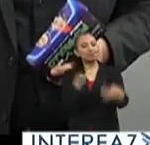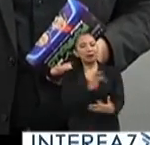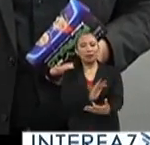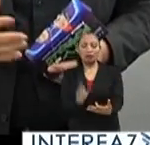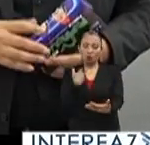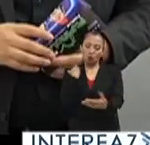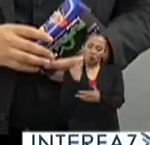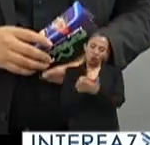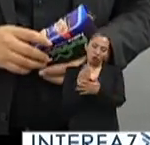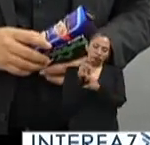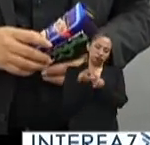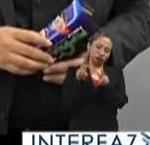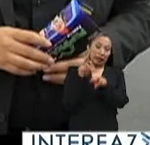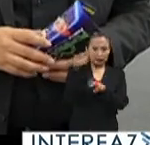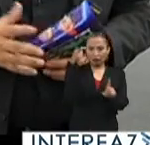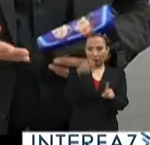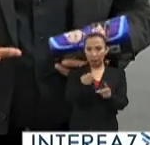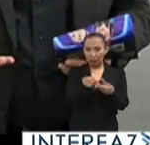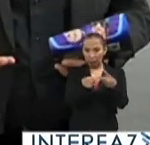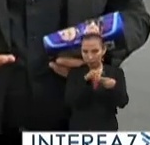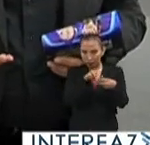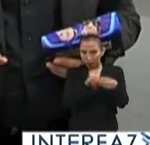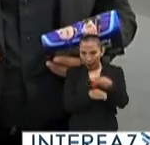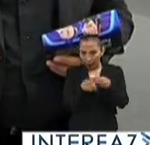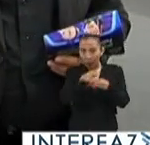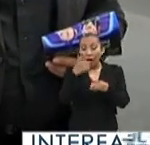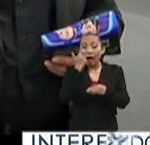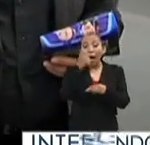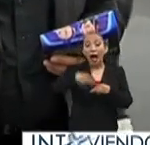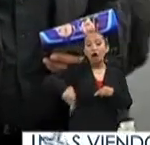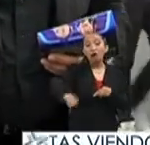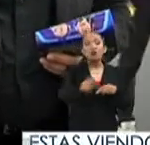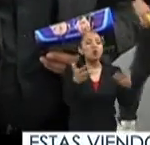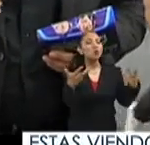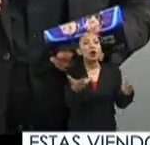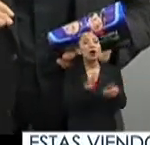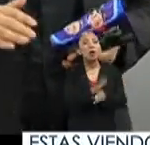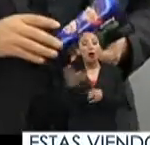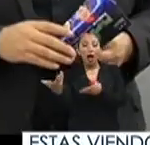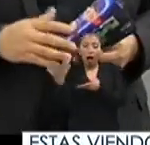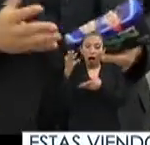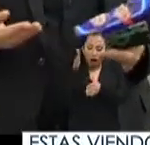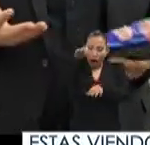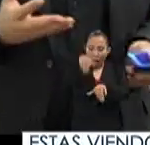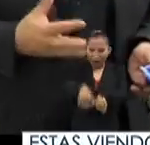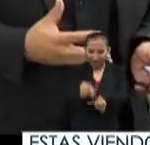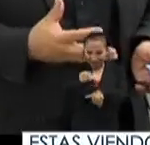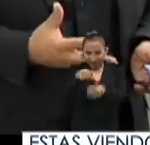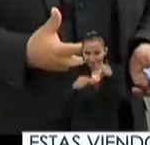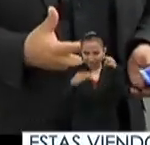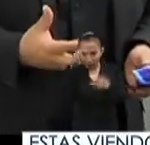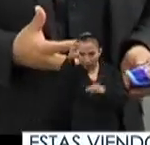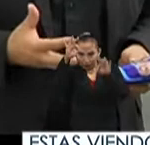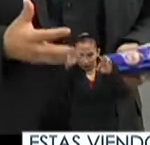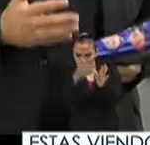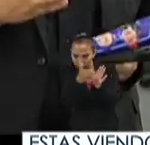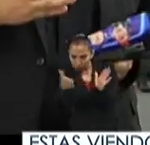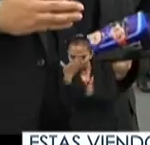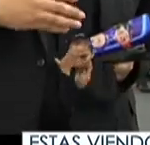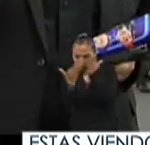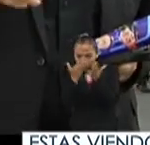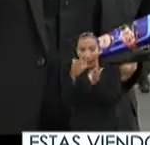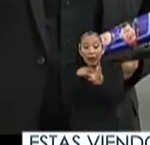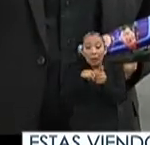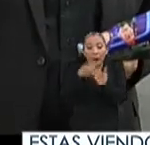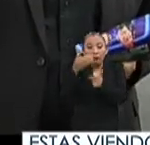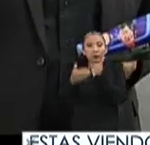lectura crítica. Ese es nuestro objetivo en el material. Nuestros estudiantes lo que hacen es incorporarse a este nivel adecuado de estudio y